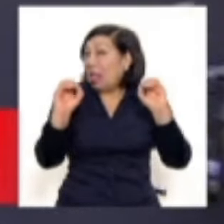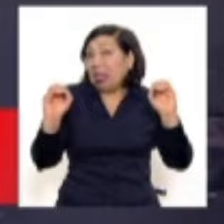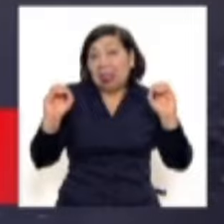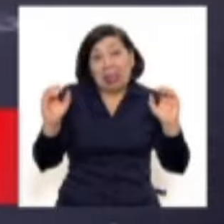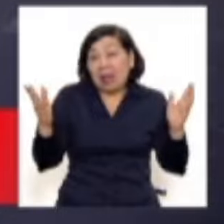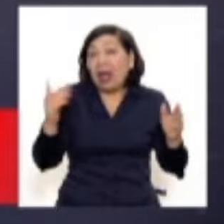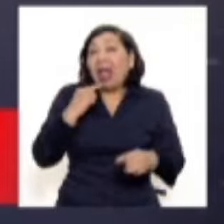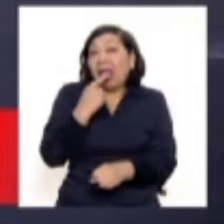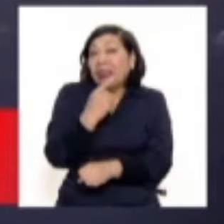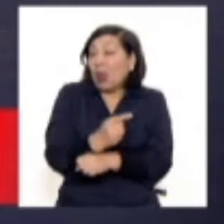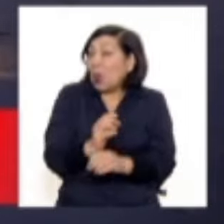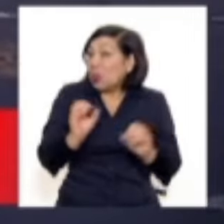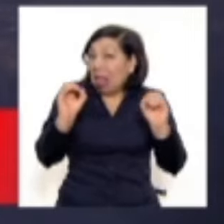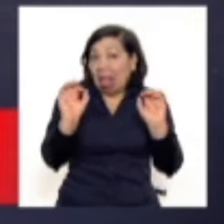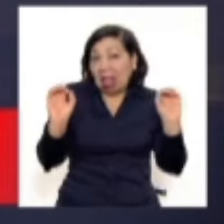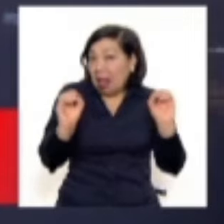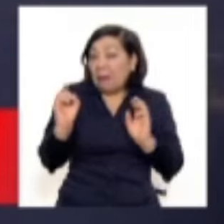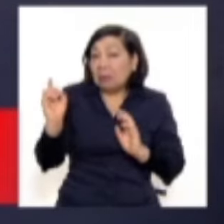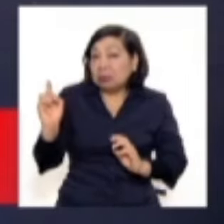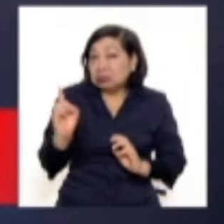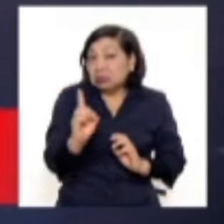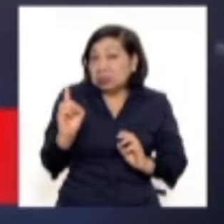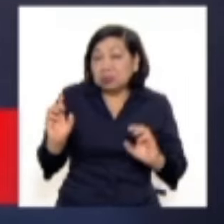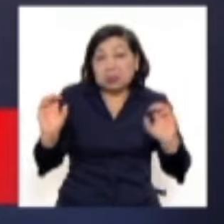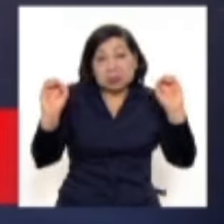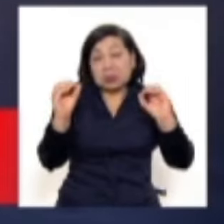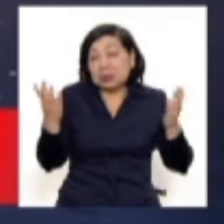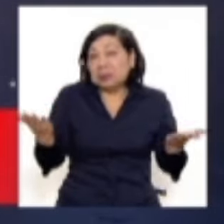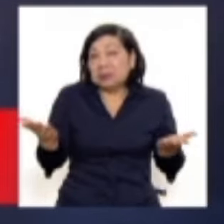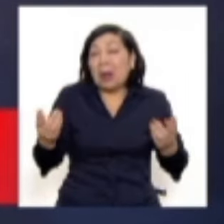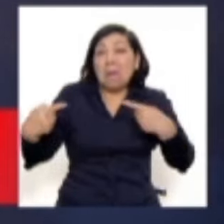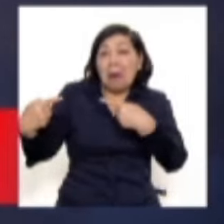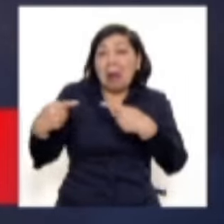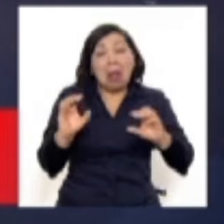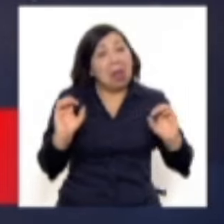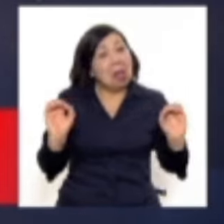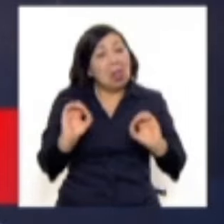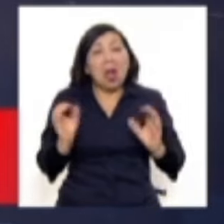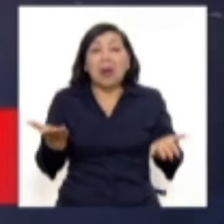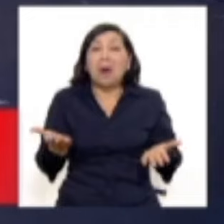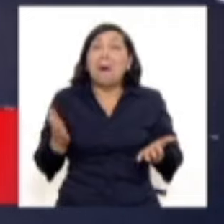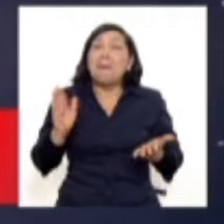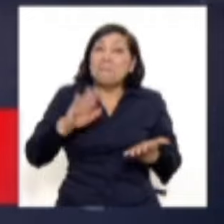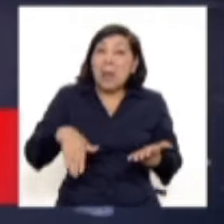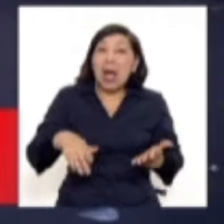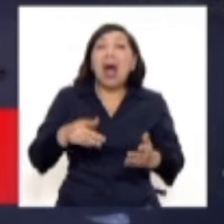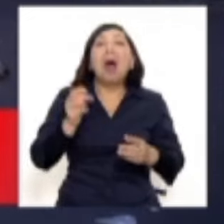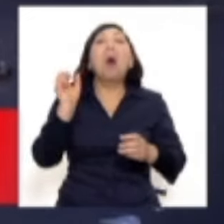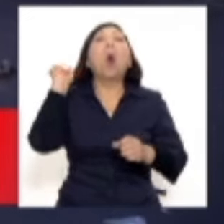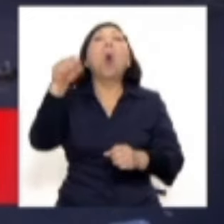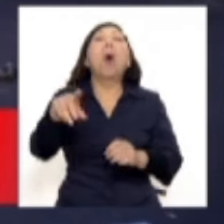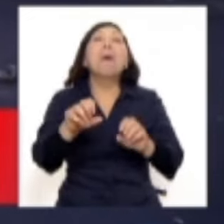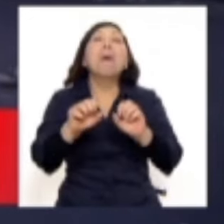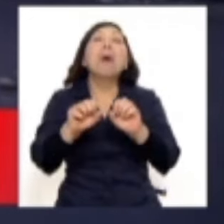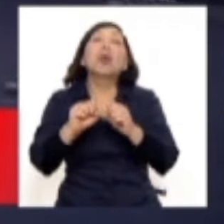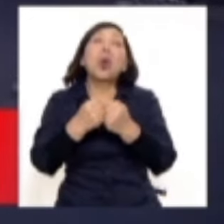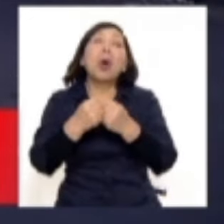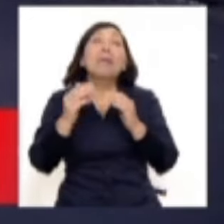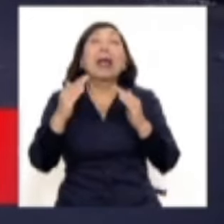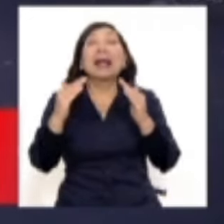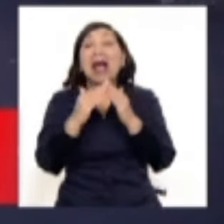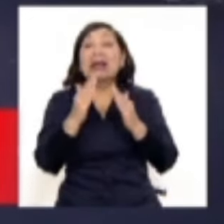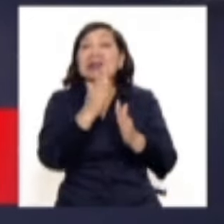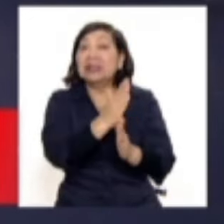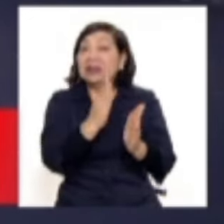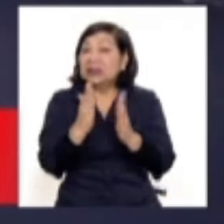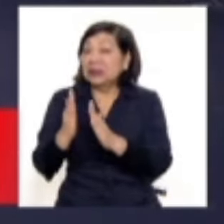registrado denuncias con respecto a que se hayan presentado peleas o daño a la propiedad privada o